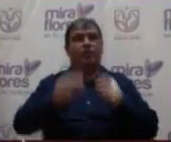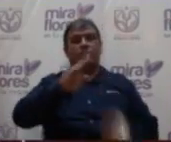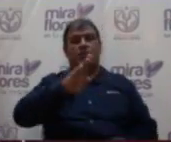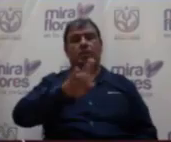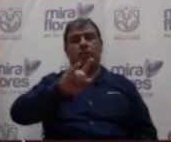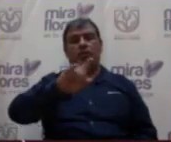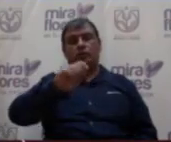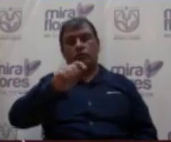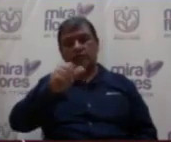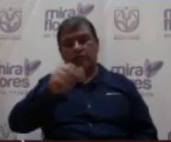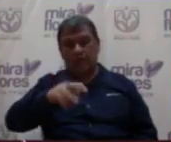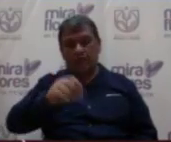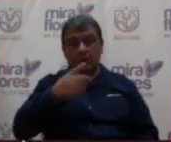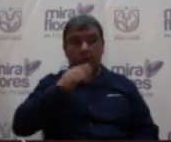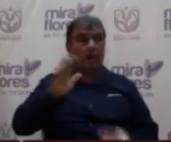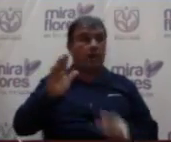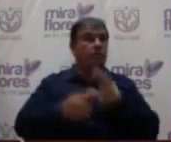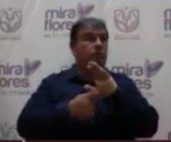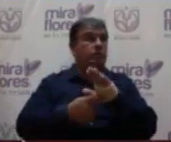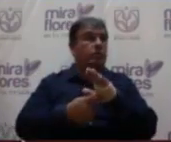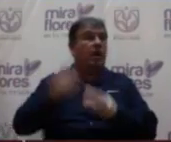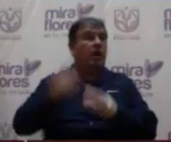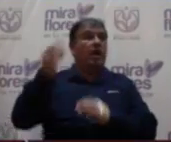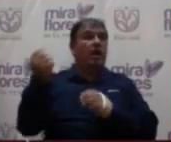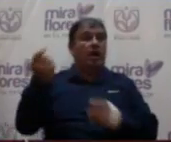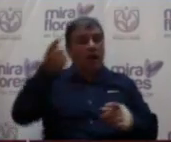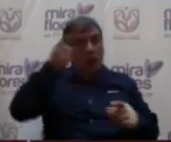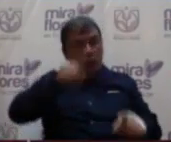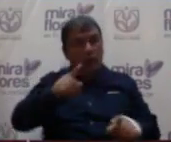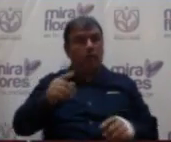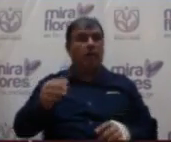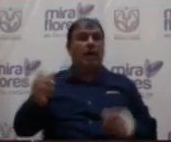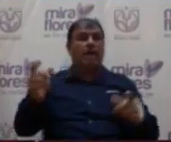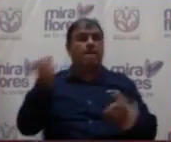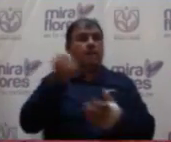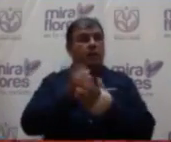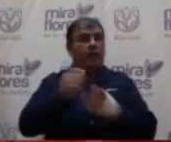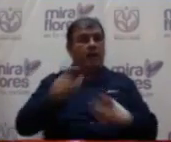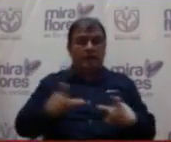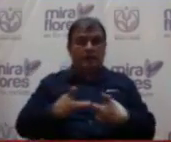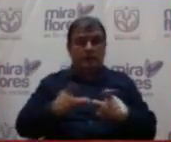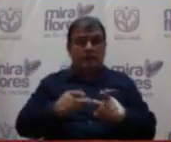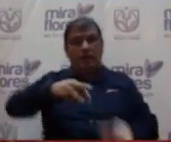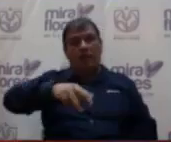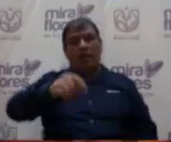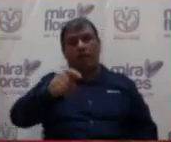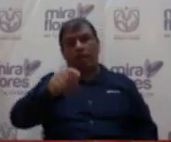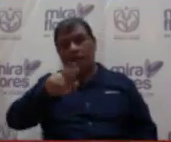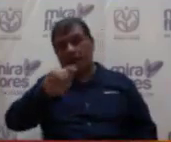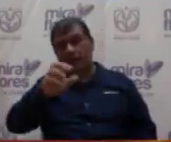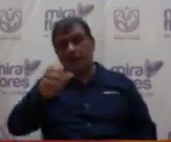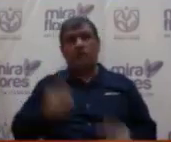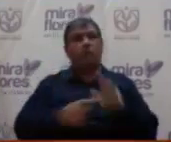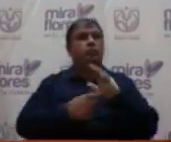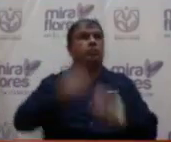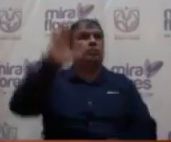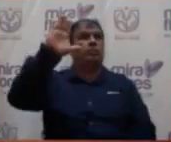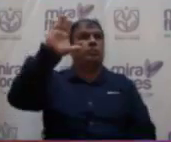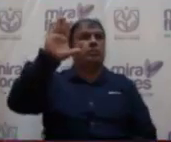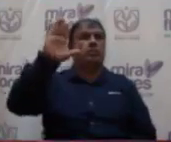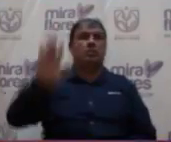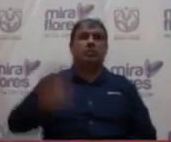Aquellos miembros del consejo que estén a favor de aprobar la licencia del señor Martín Bustamante Castro, sírvanse a expresarlo en señal de